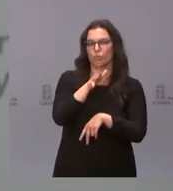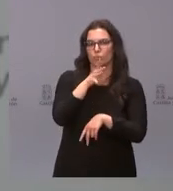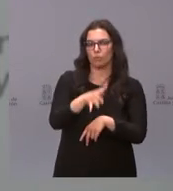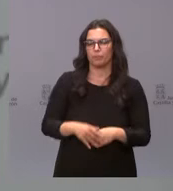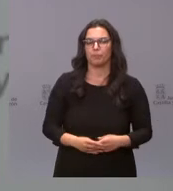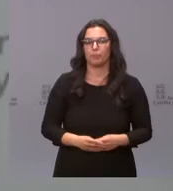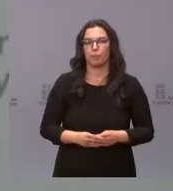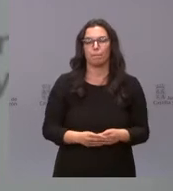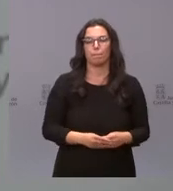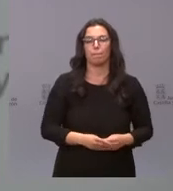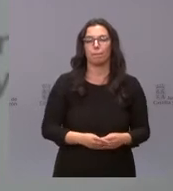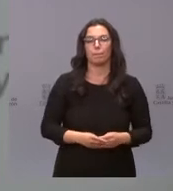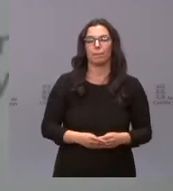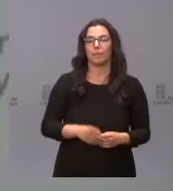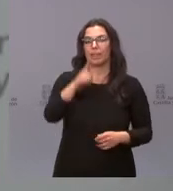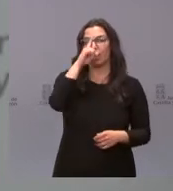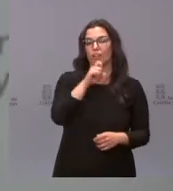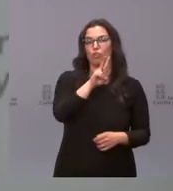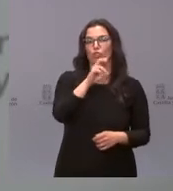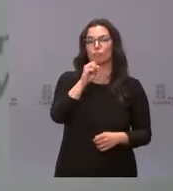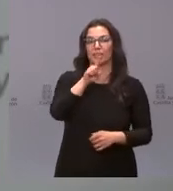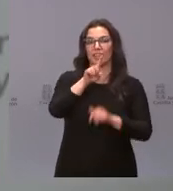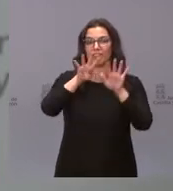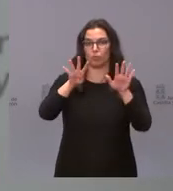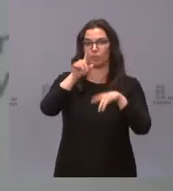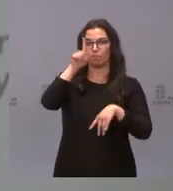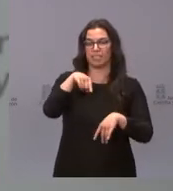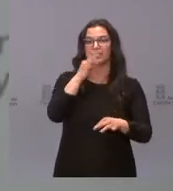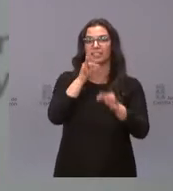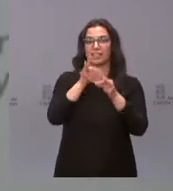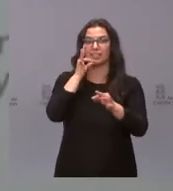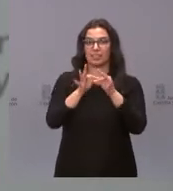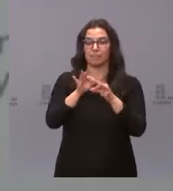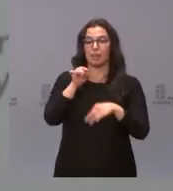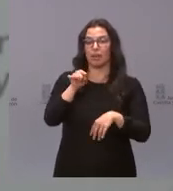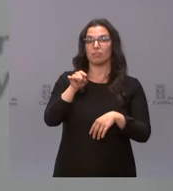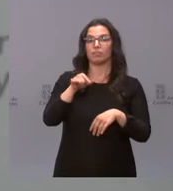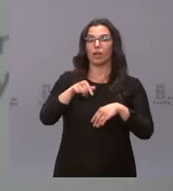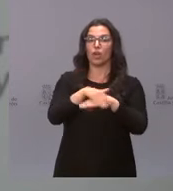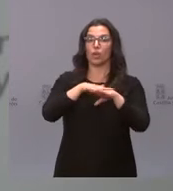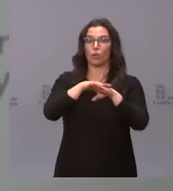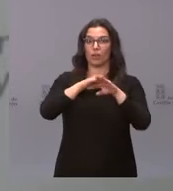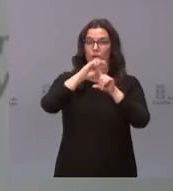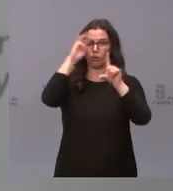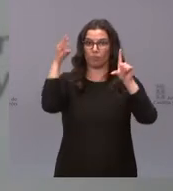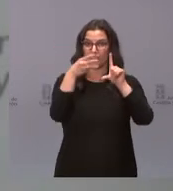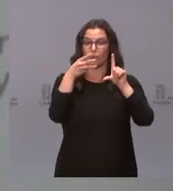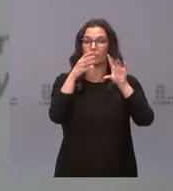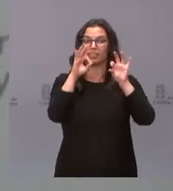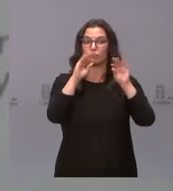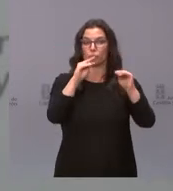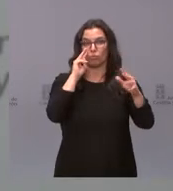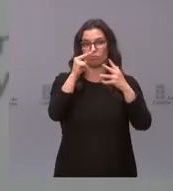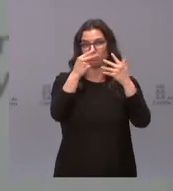en el mes de septiembre del año 2019 se colgó en el gobierno abierto el